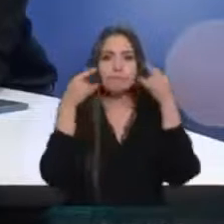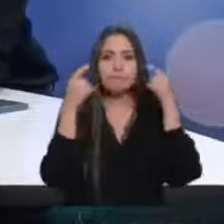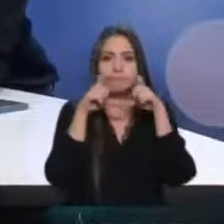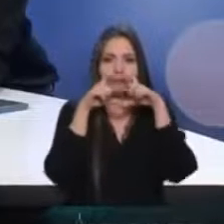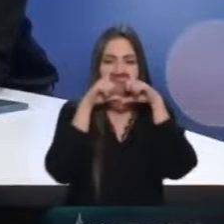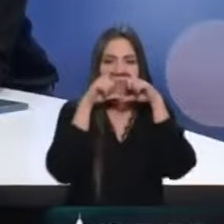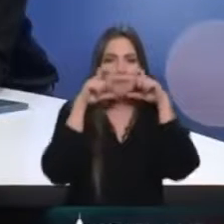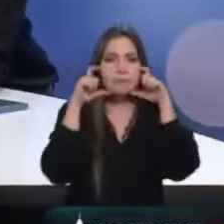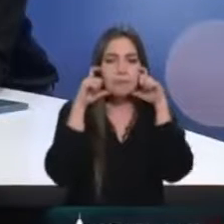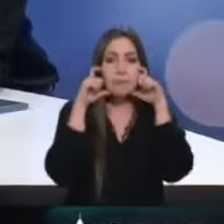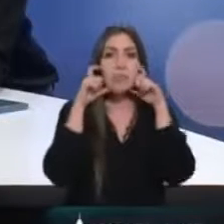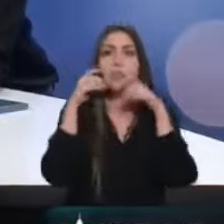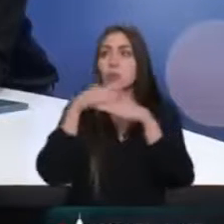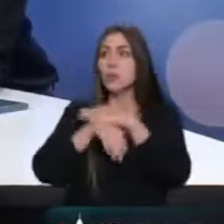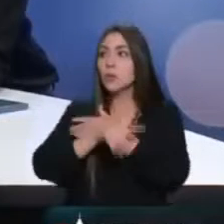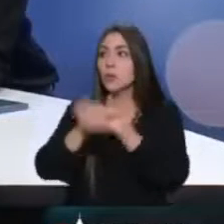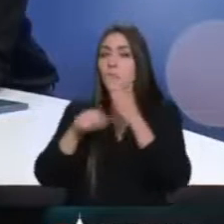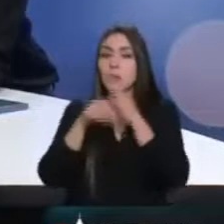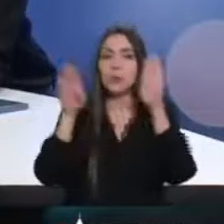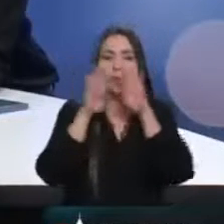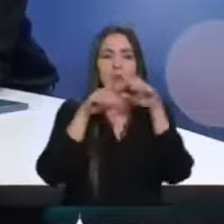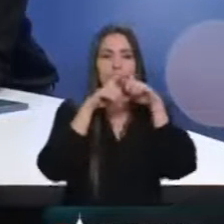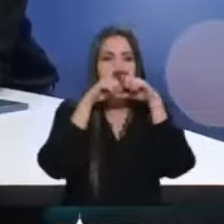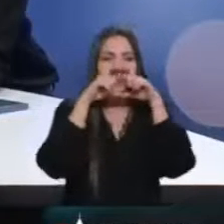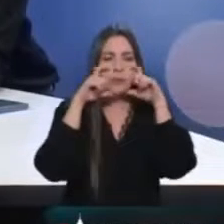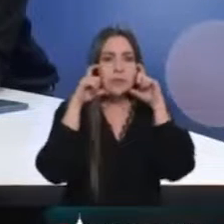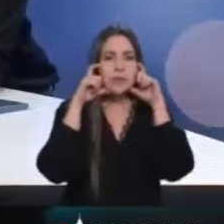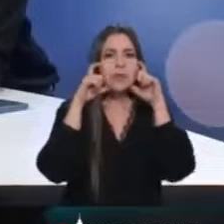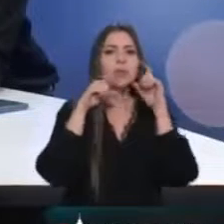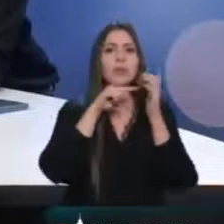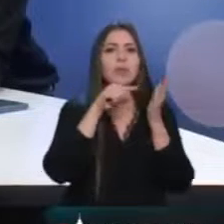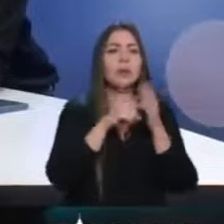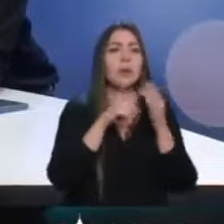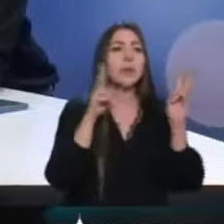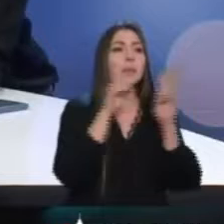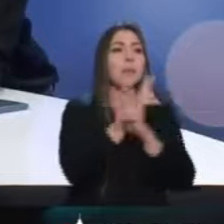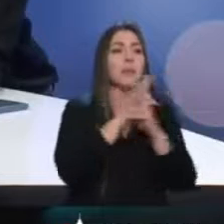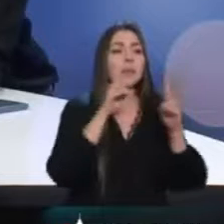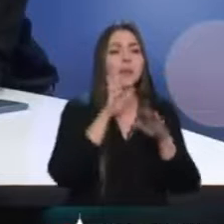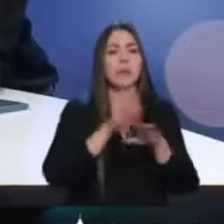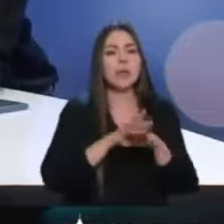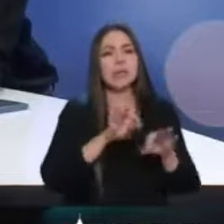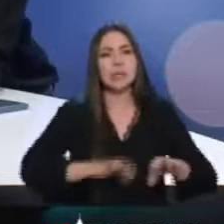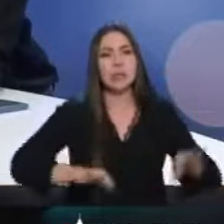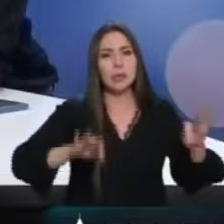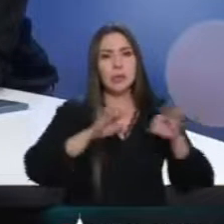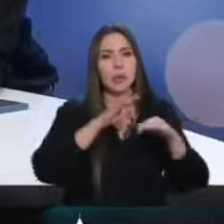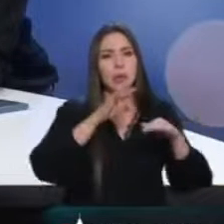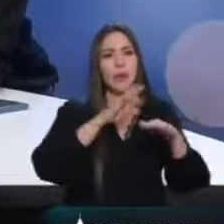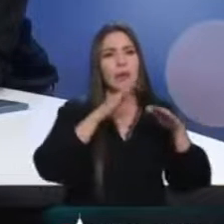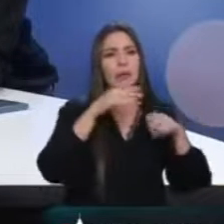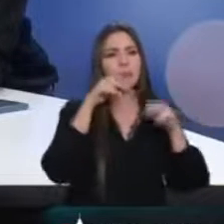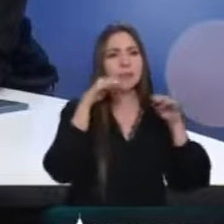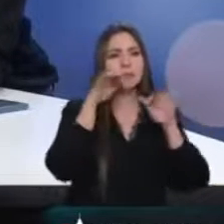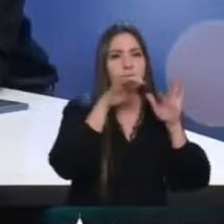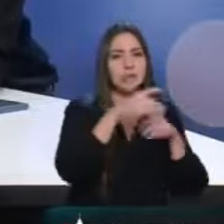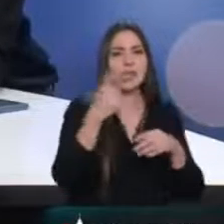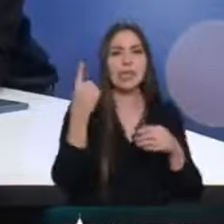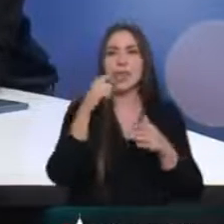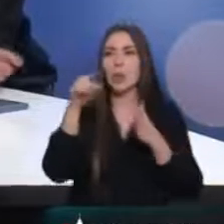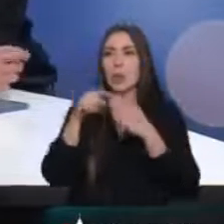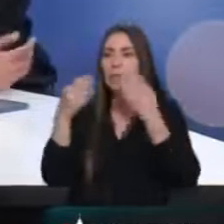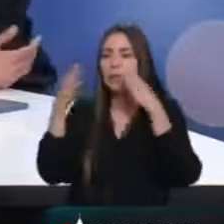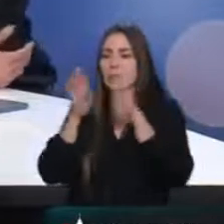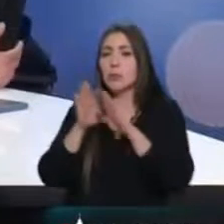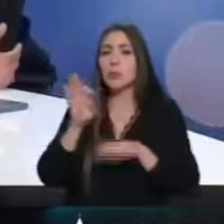estemos en estados cerrados, privilegiar los espacios al aire libre en vez de los espacios cerrados, hacernos una prueba si